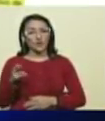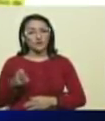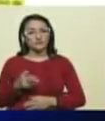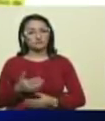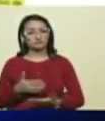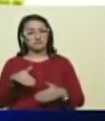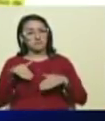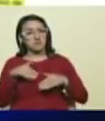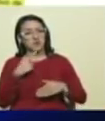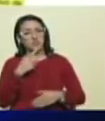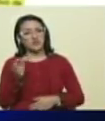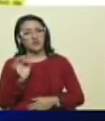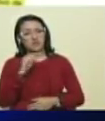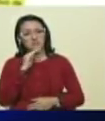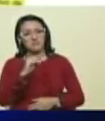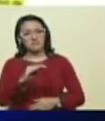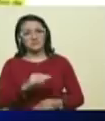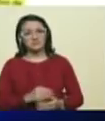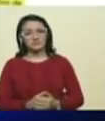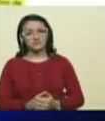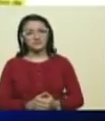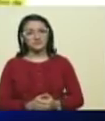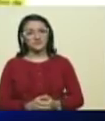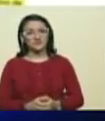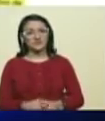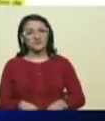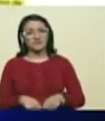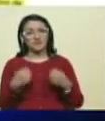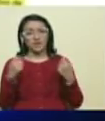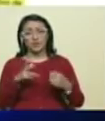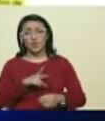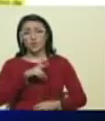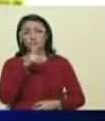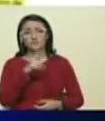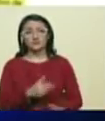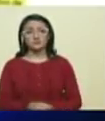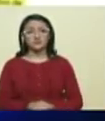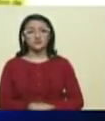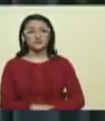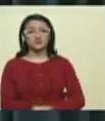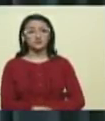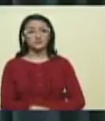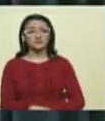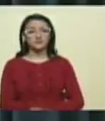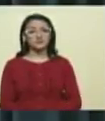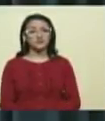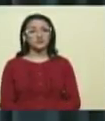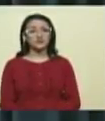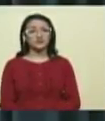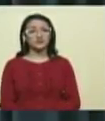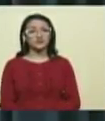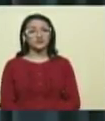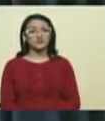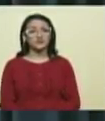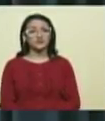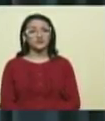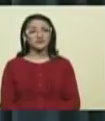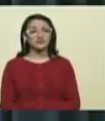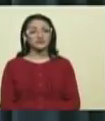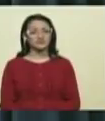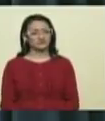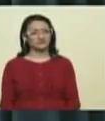saben. Un fraude brutal. No dijeron nada. Hay que ser